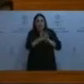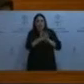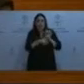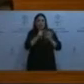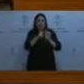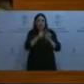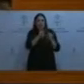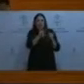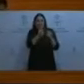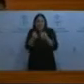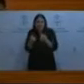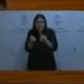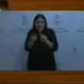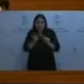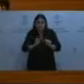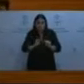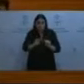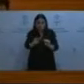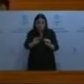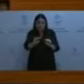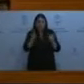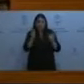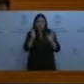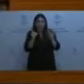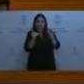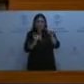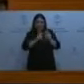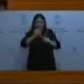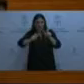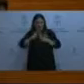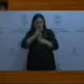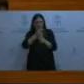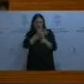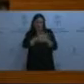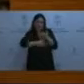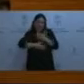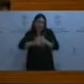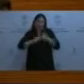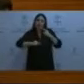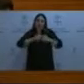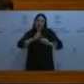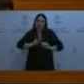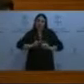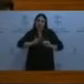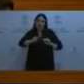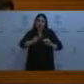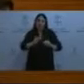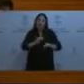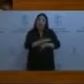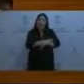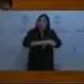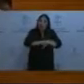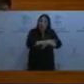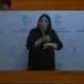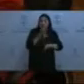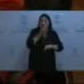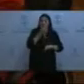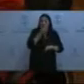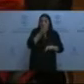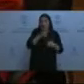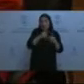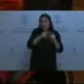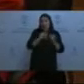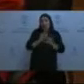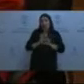carencias y necesidades, que son muchas, de las personas con discapacidad y sus familias, a las que los socialistas asturianos están condenando al